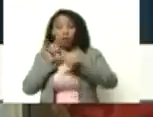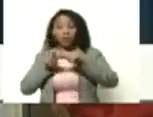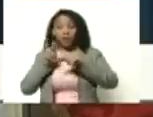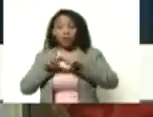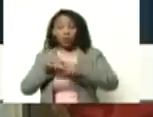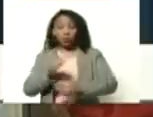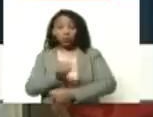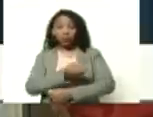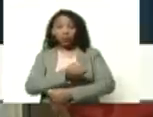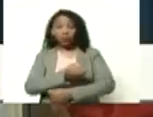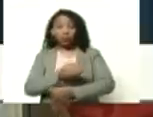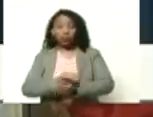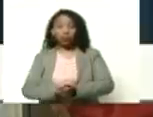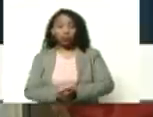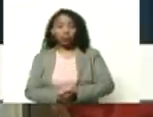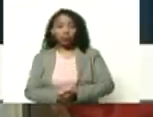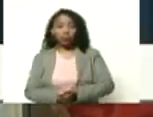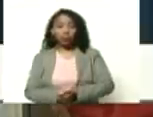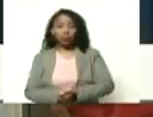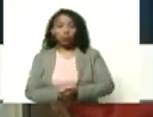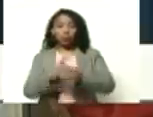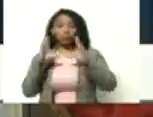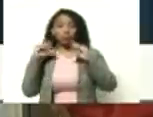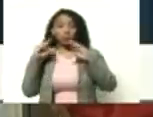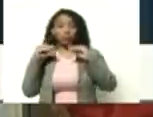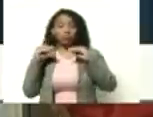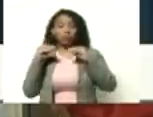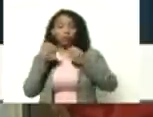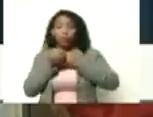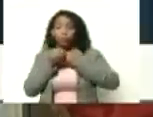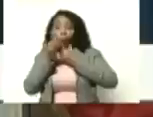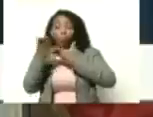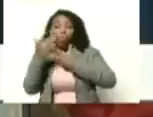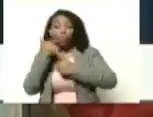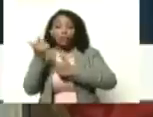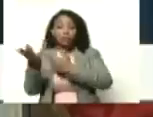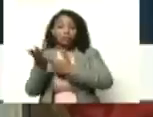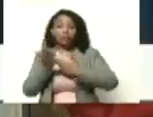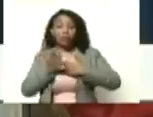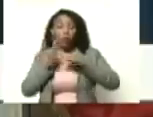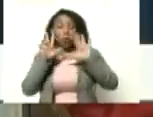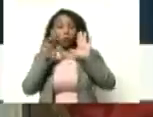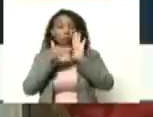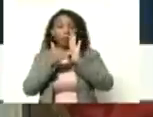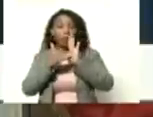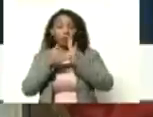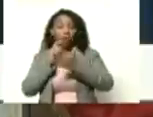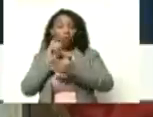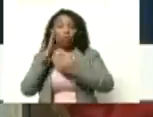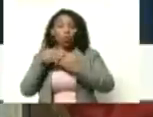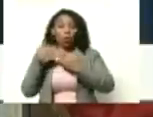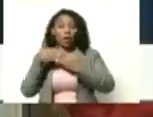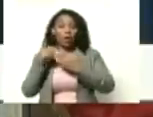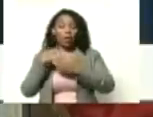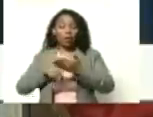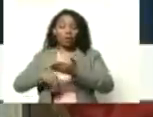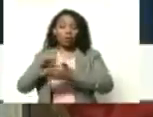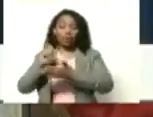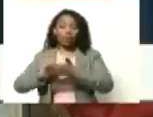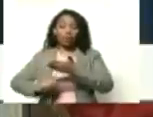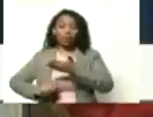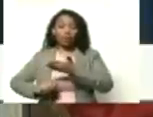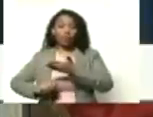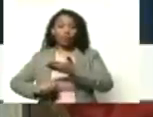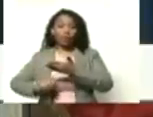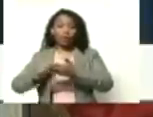pecho estamos hablando del delator que dice haber recibido los ocho mil dólares de haber contratado del sicario